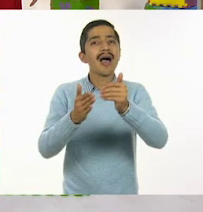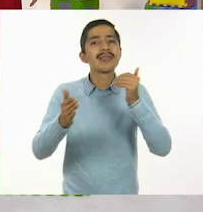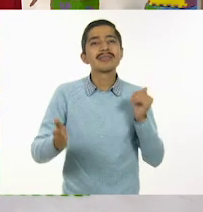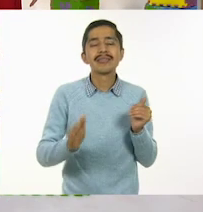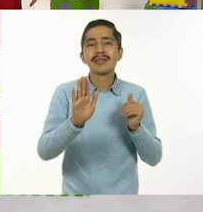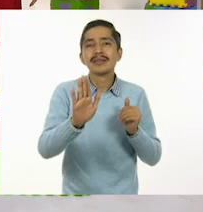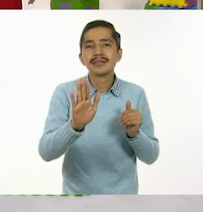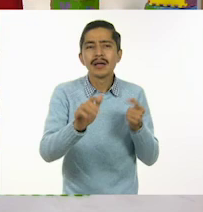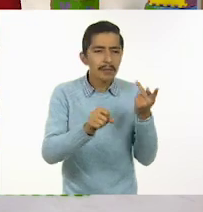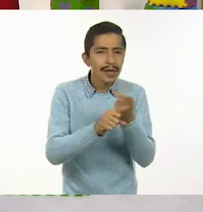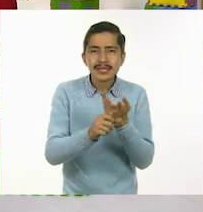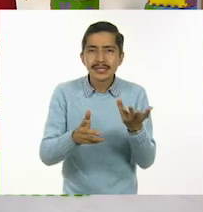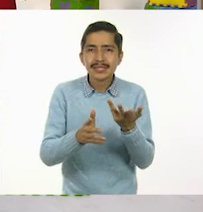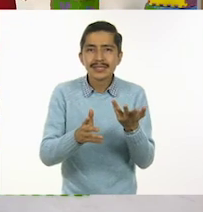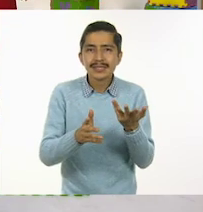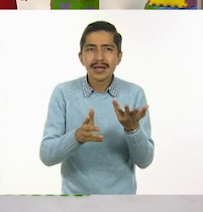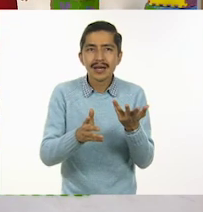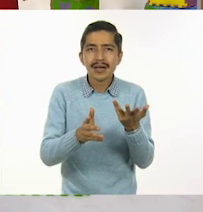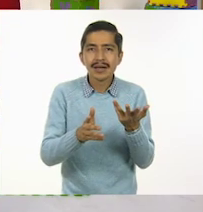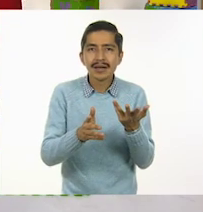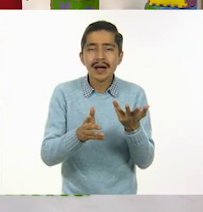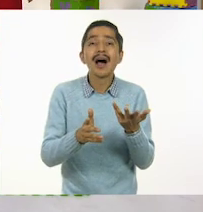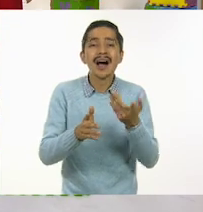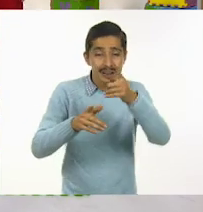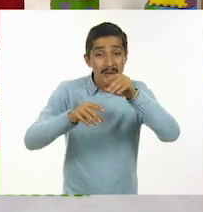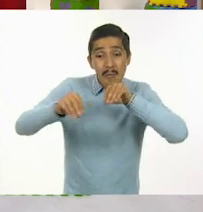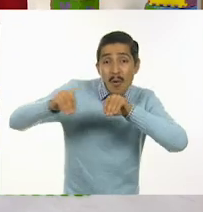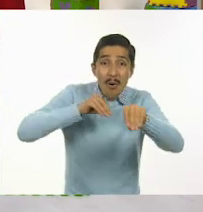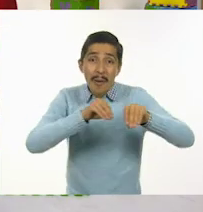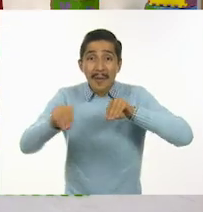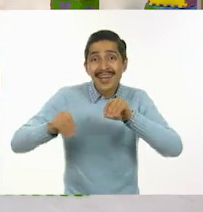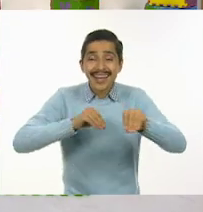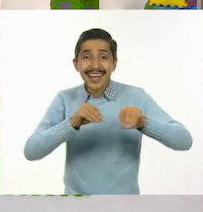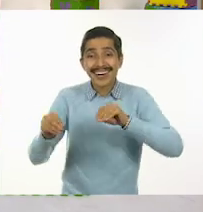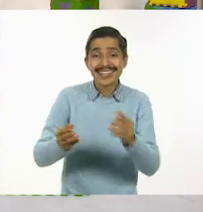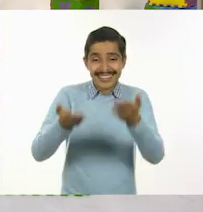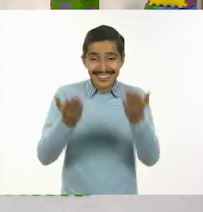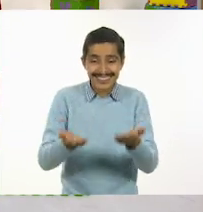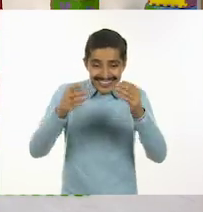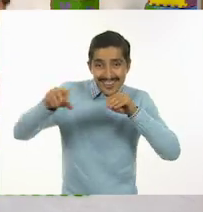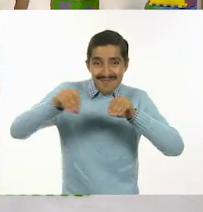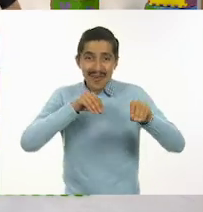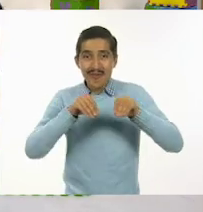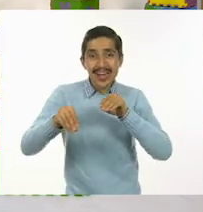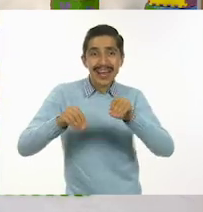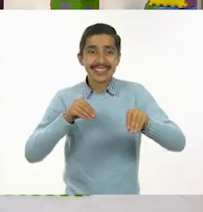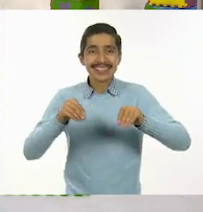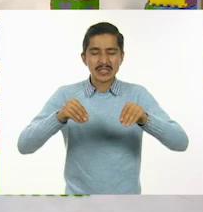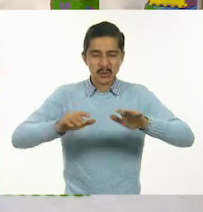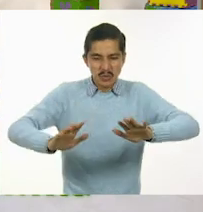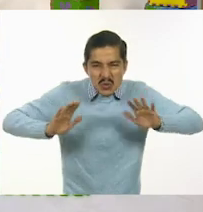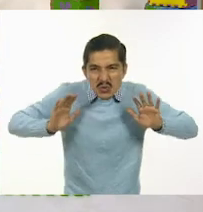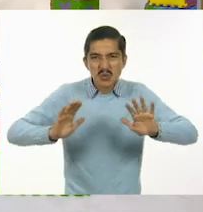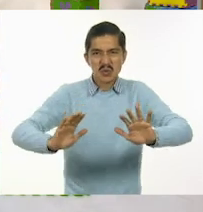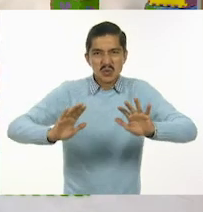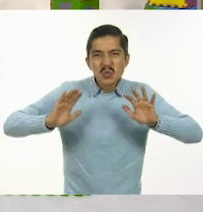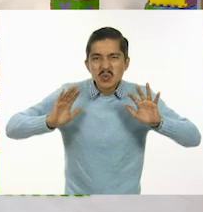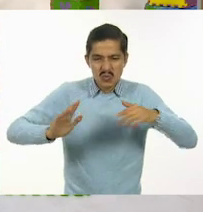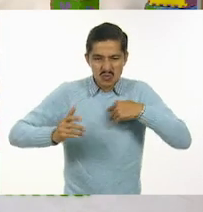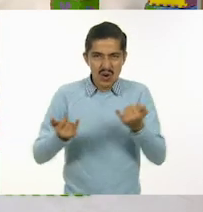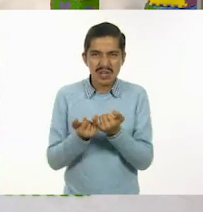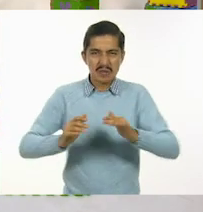Pero antes, ¿qué pasará? Ha llegado el momento de movernos. ¡A movernos! Sí, señor. Voy a hacer las lagartijas. Ah, yo